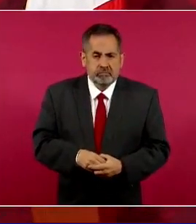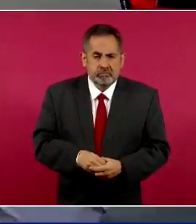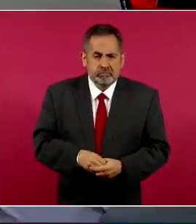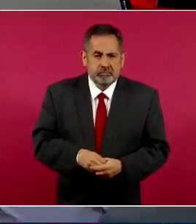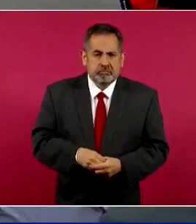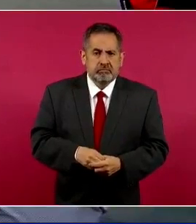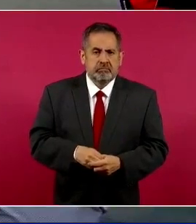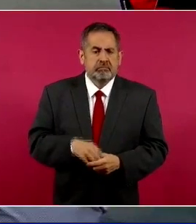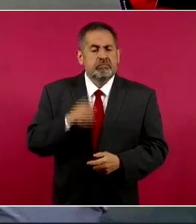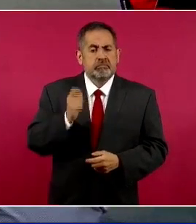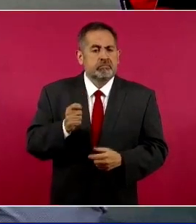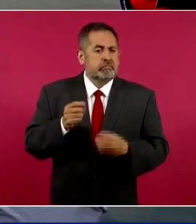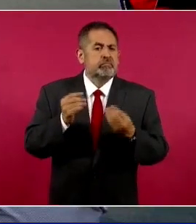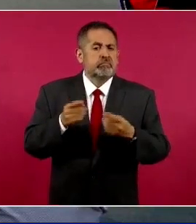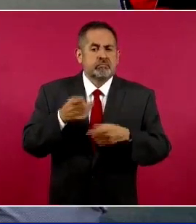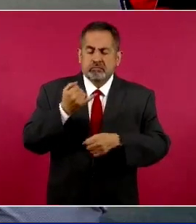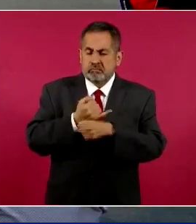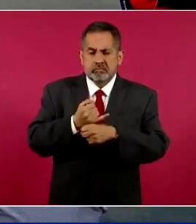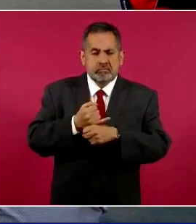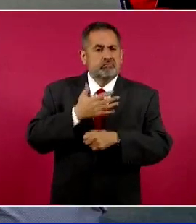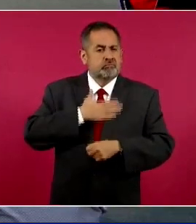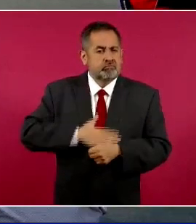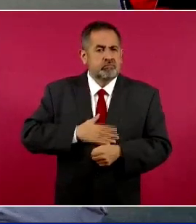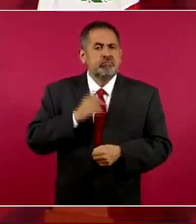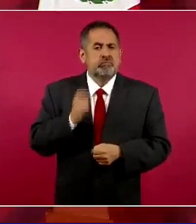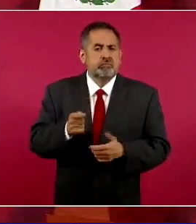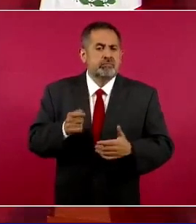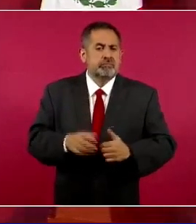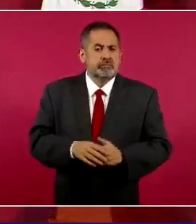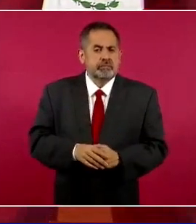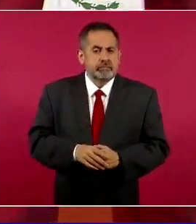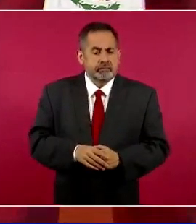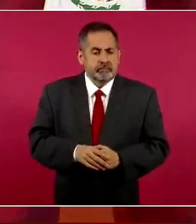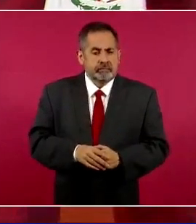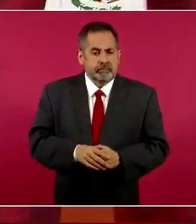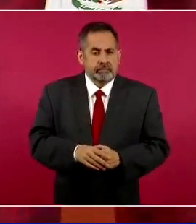y mucho más injusticia sería